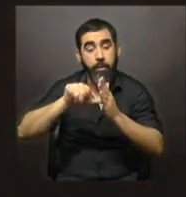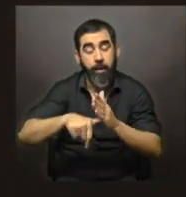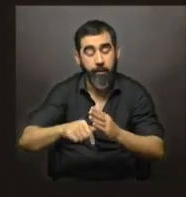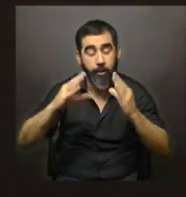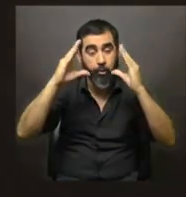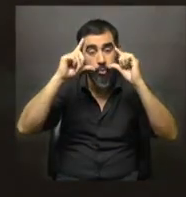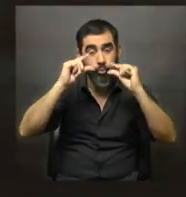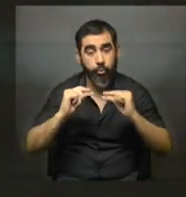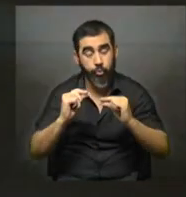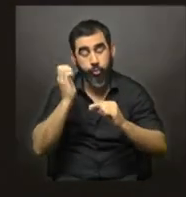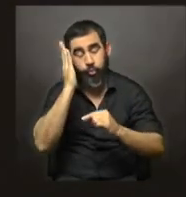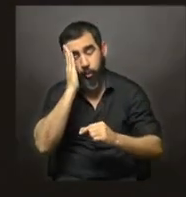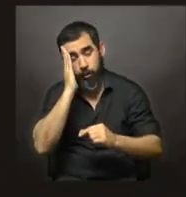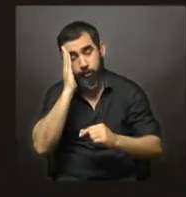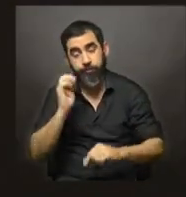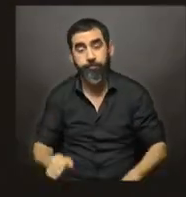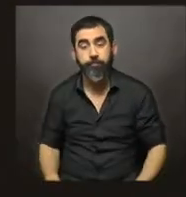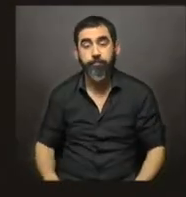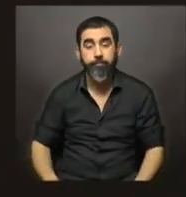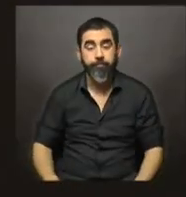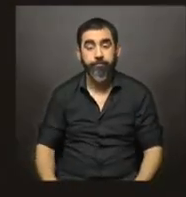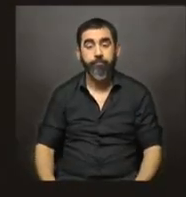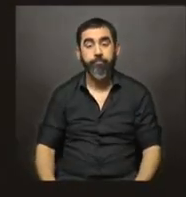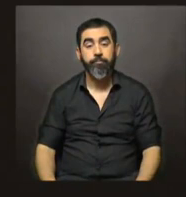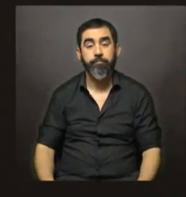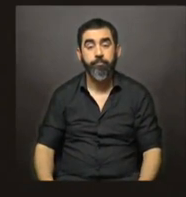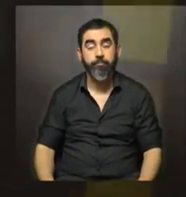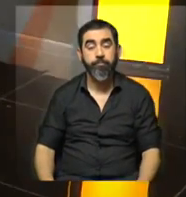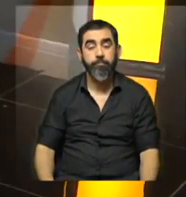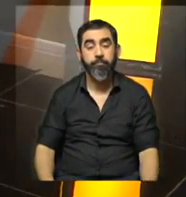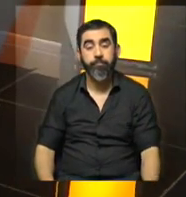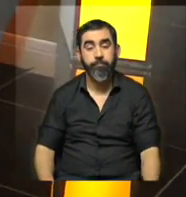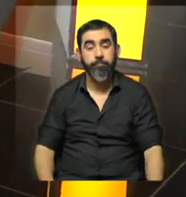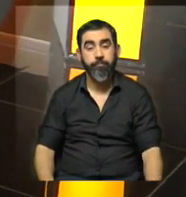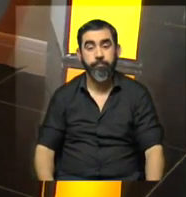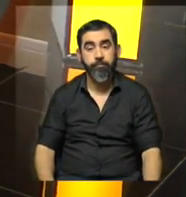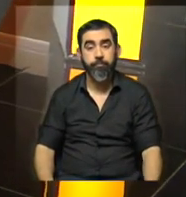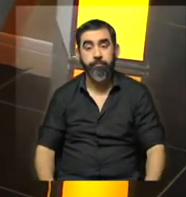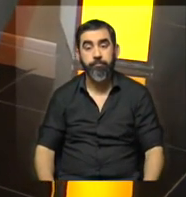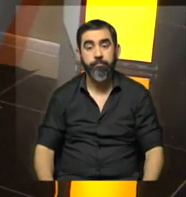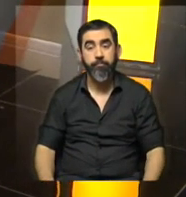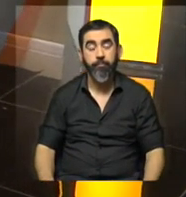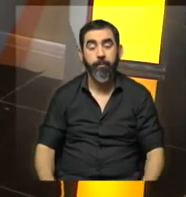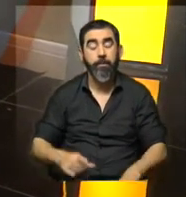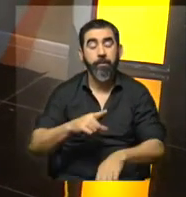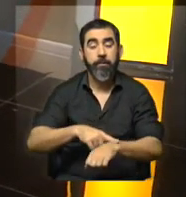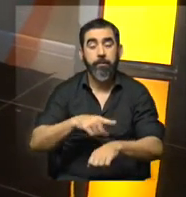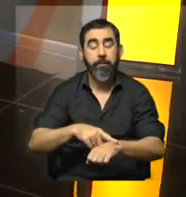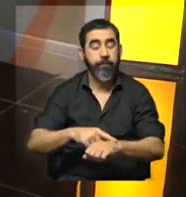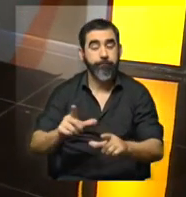en forma mucho más importante la melatonina que en los adultos. Ana y Bettina, el tiempo se